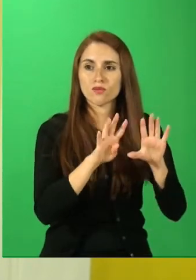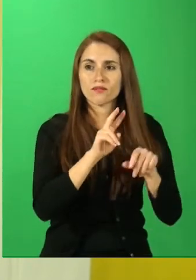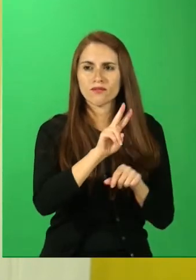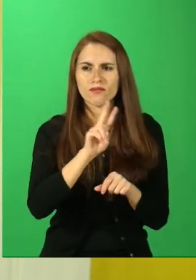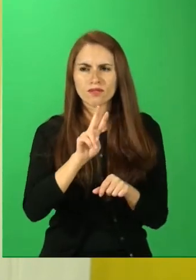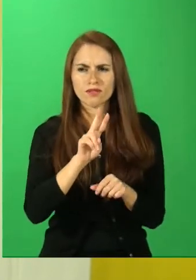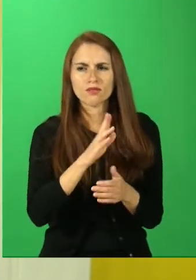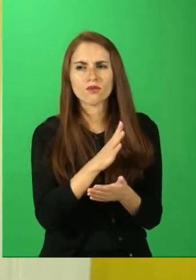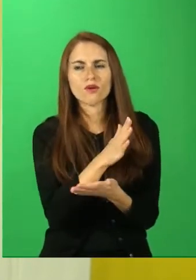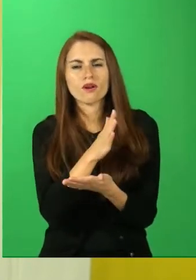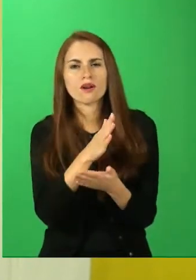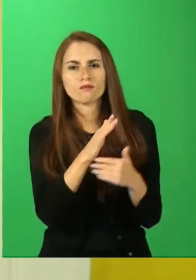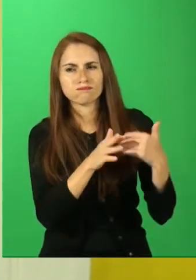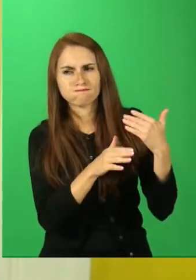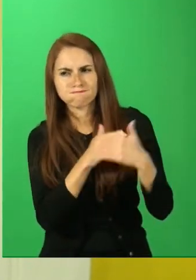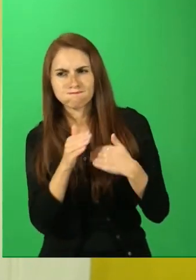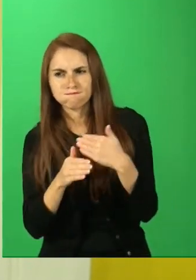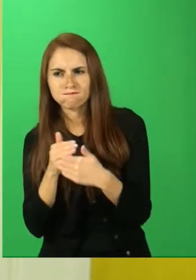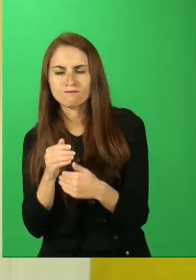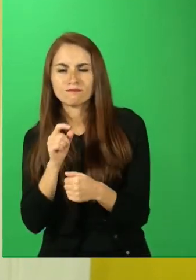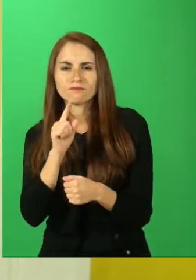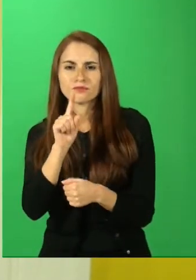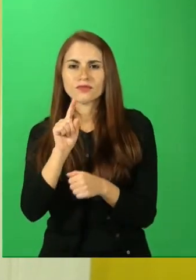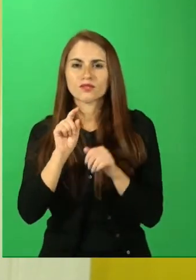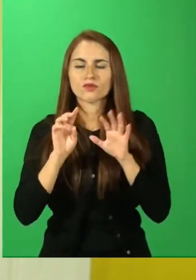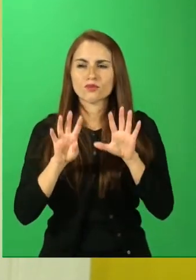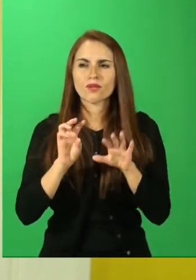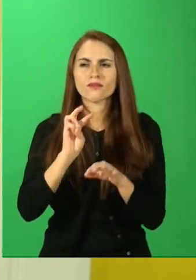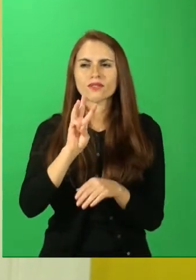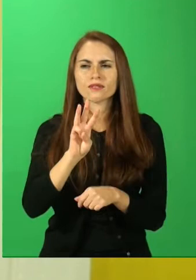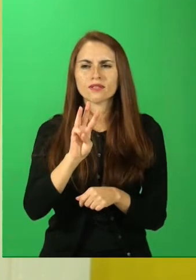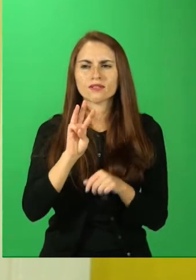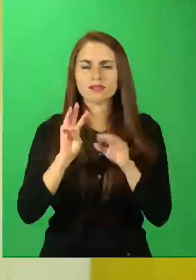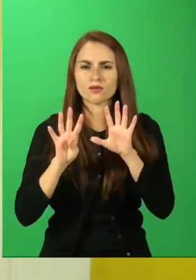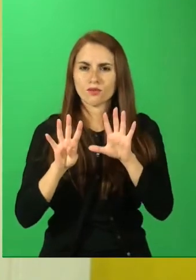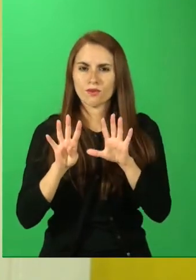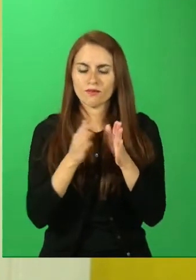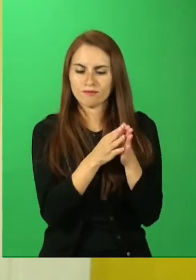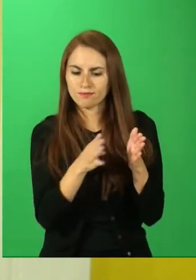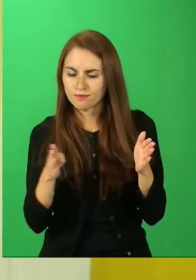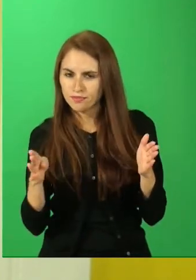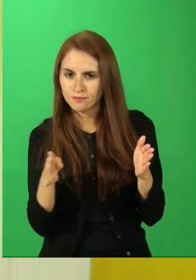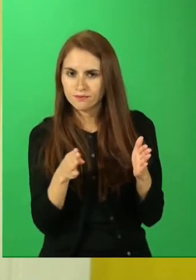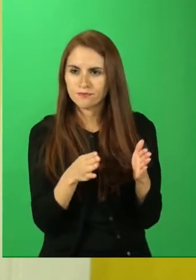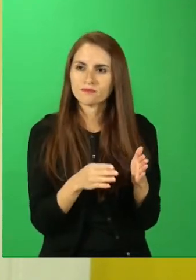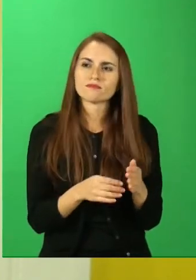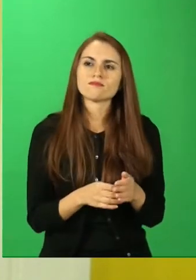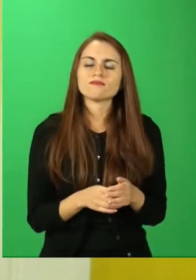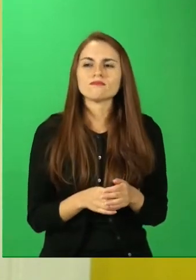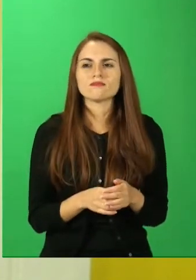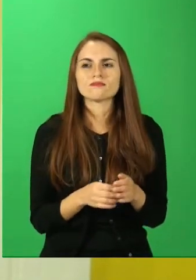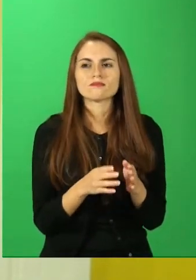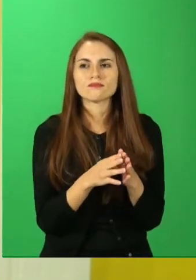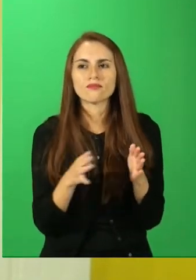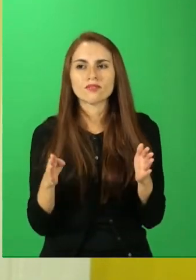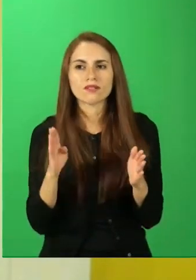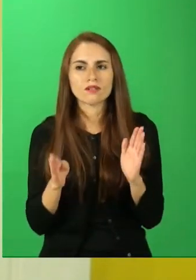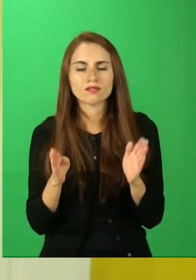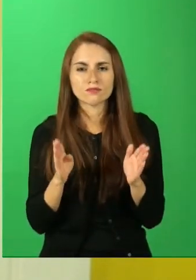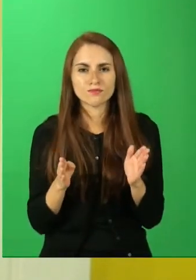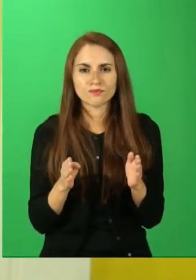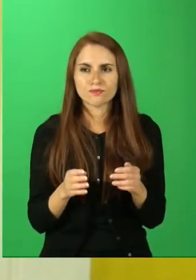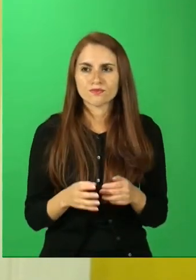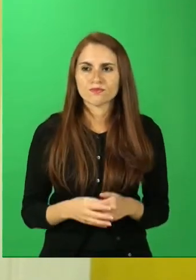morir poquito antes de terminar la Segunda Guerra, pero ese es el tiempo que se establece que duró, del año 1922